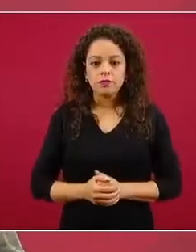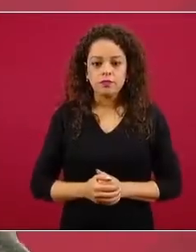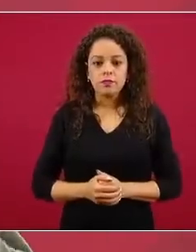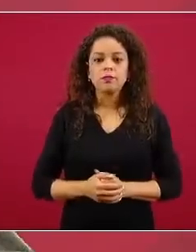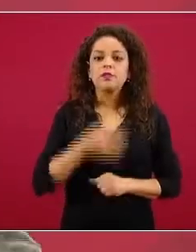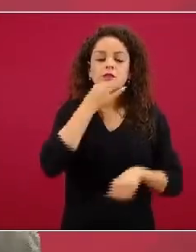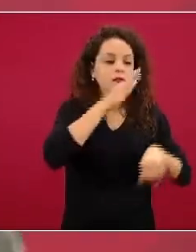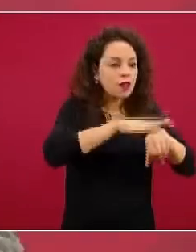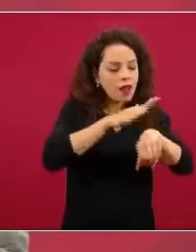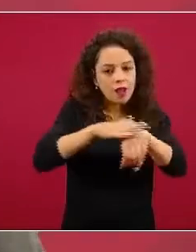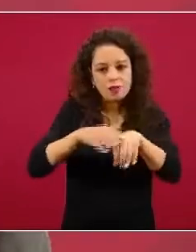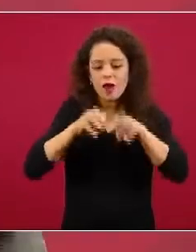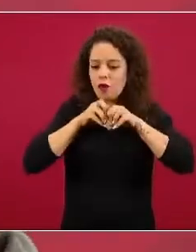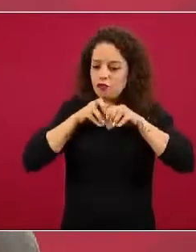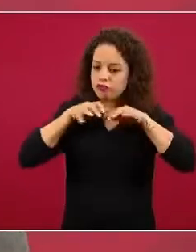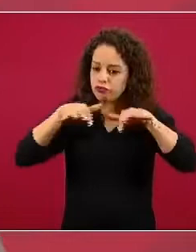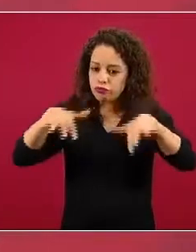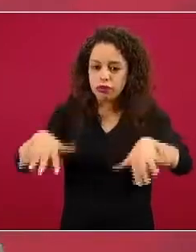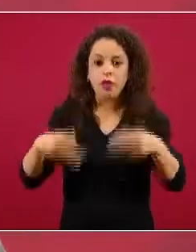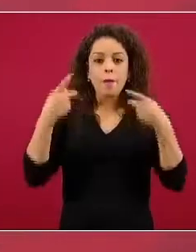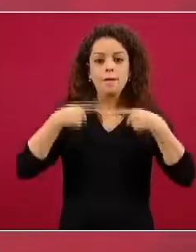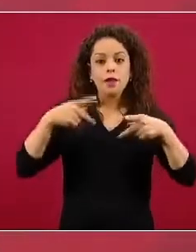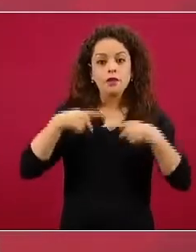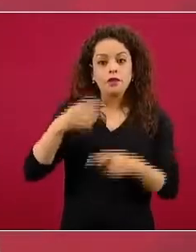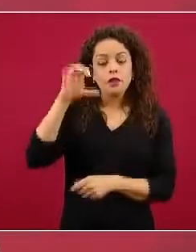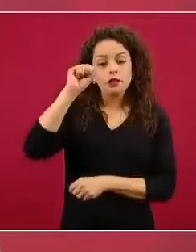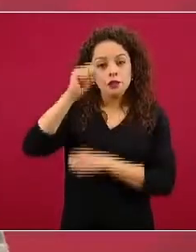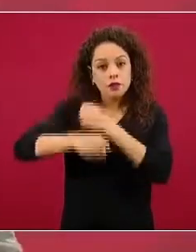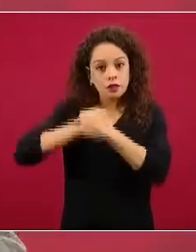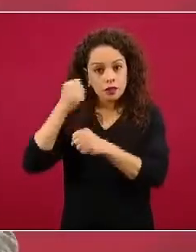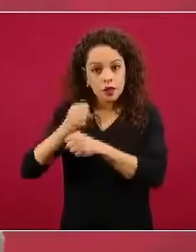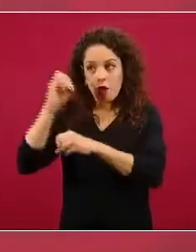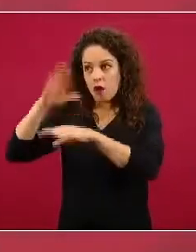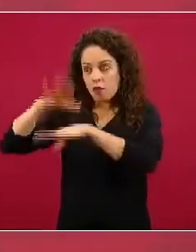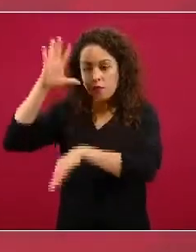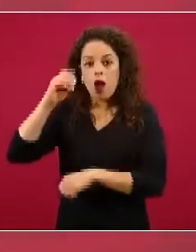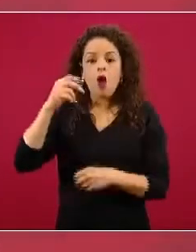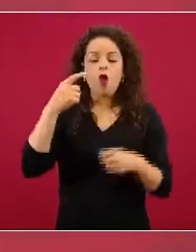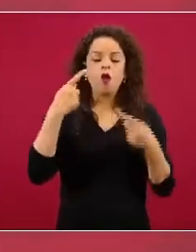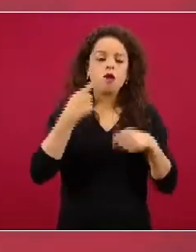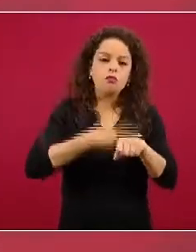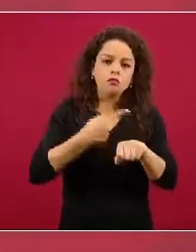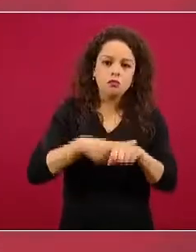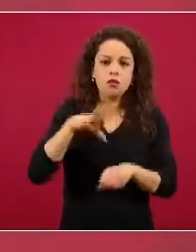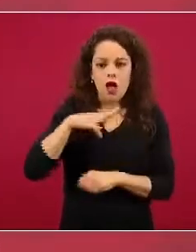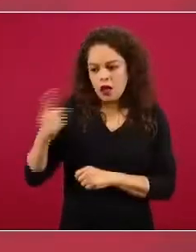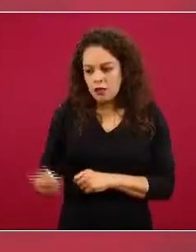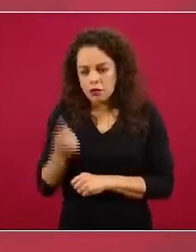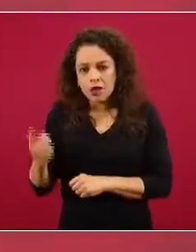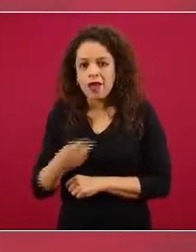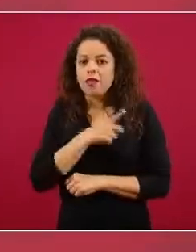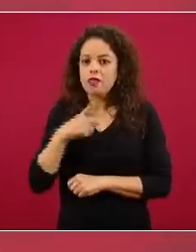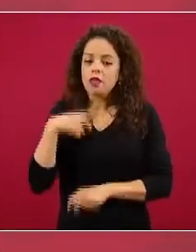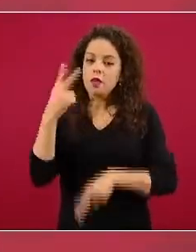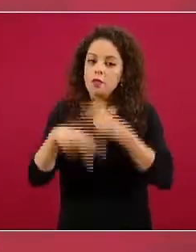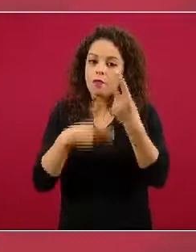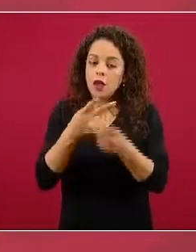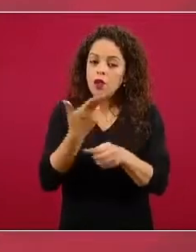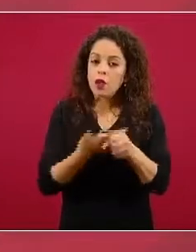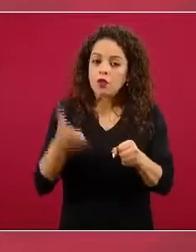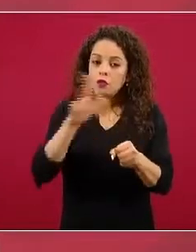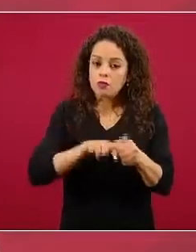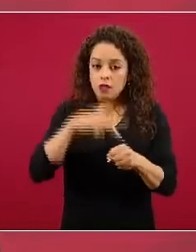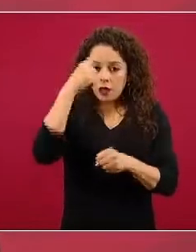mensaje, personas de 60 y más, personas con enfermedades crónicas, que acudan al hospital para ser